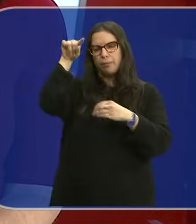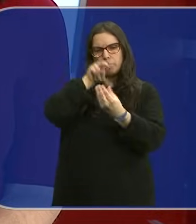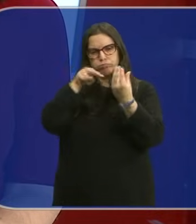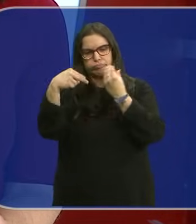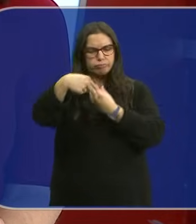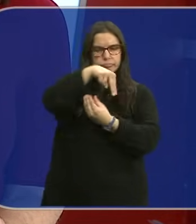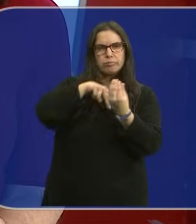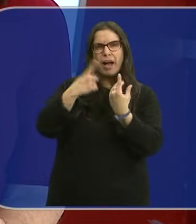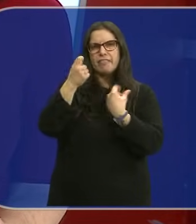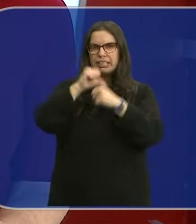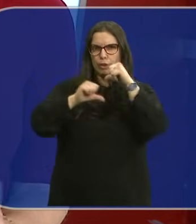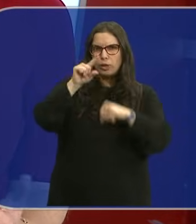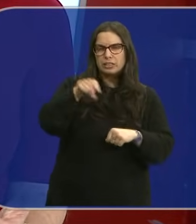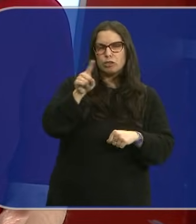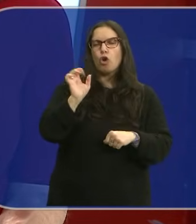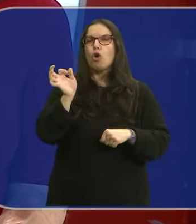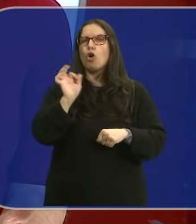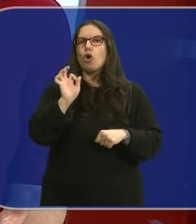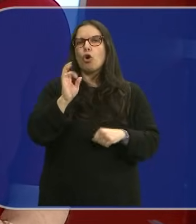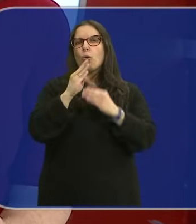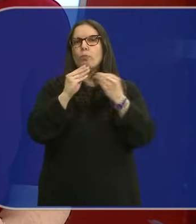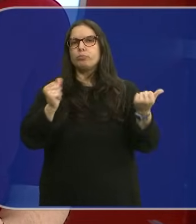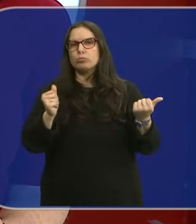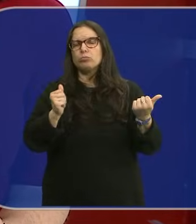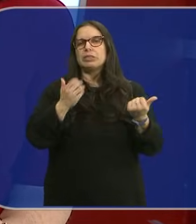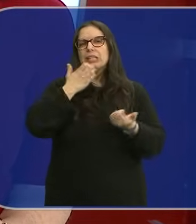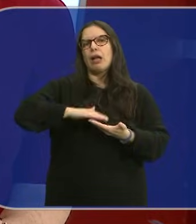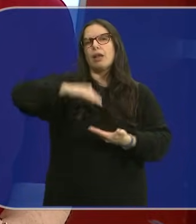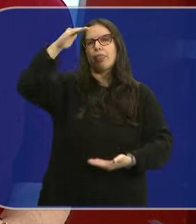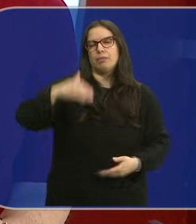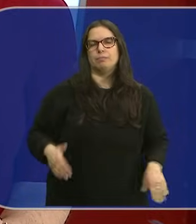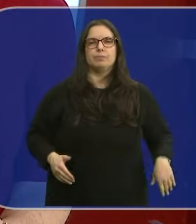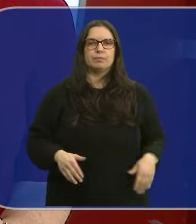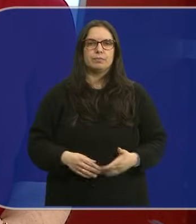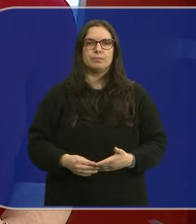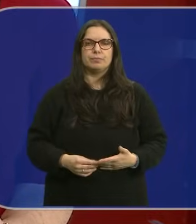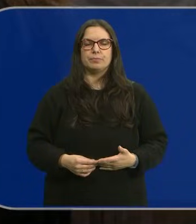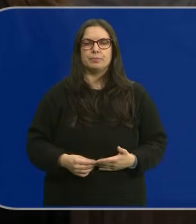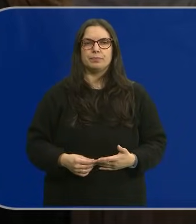se necesita cirugía o si esta dolencia desaparece durante el crecimiento.